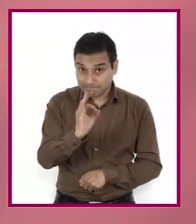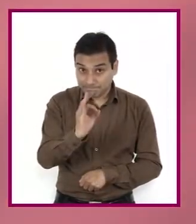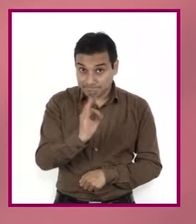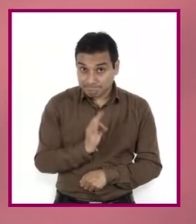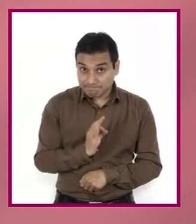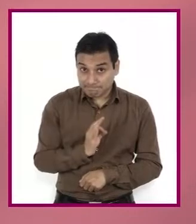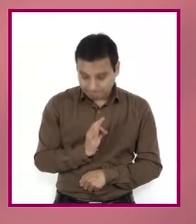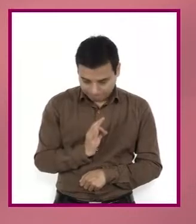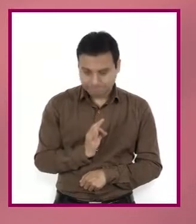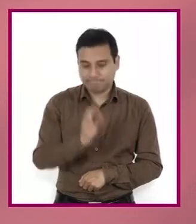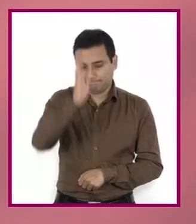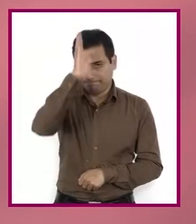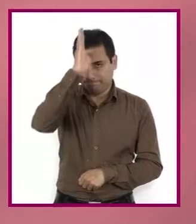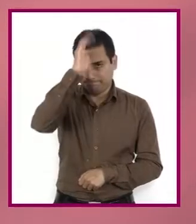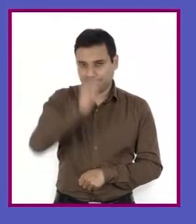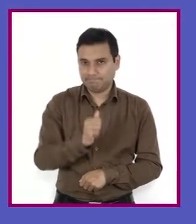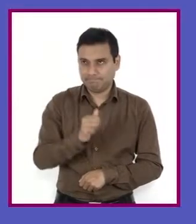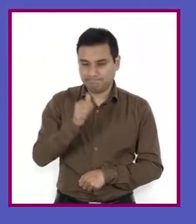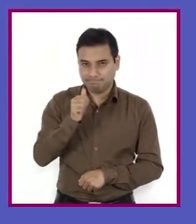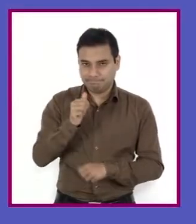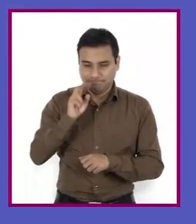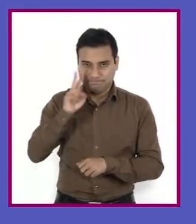De acuerdo. Pongamos atención.